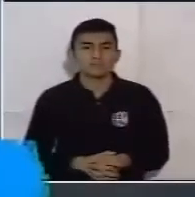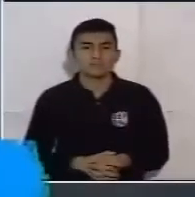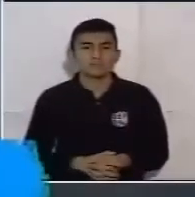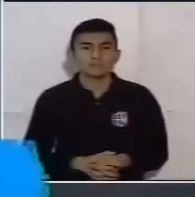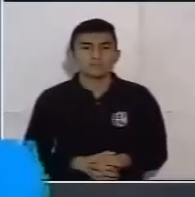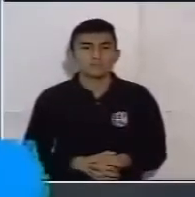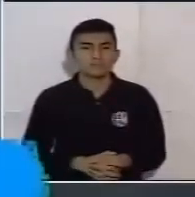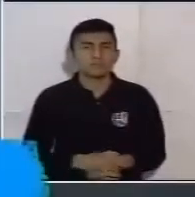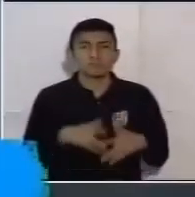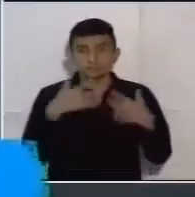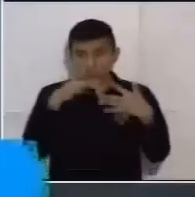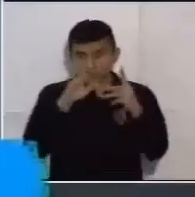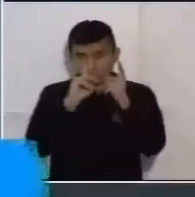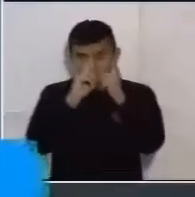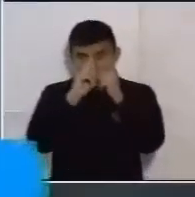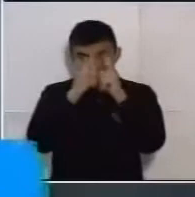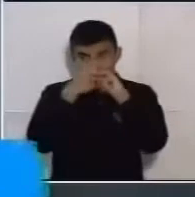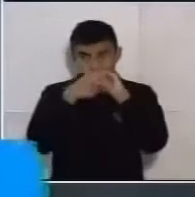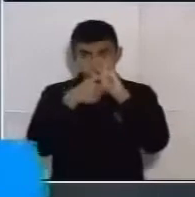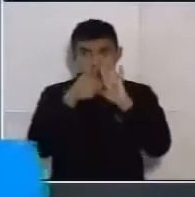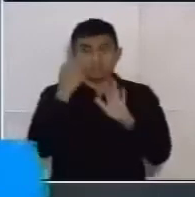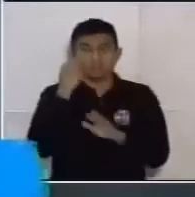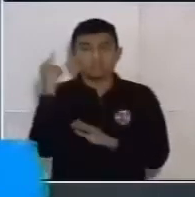Cambiemos de problema.